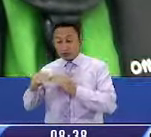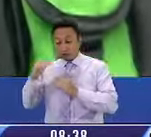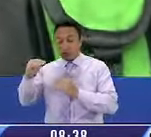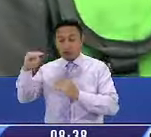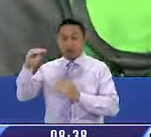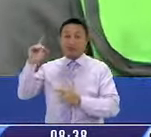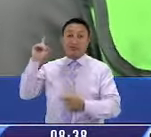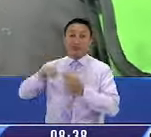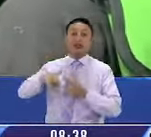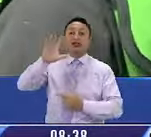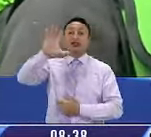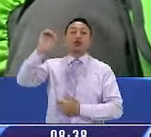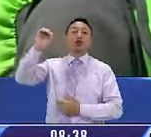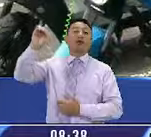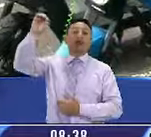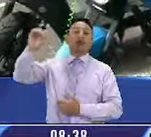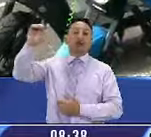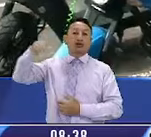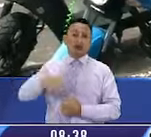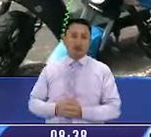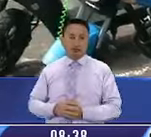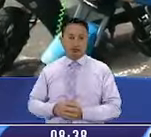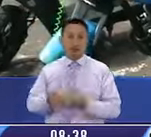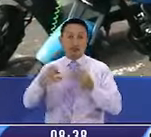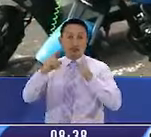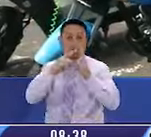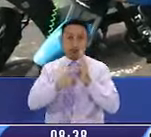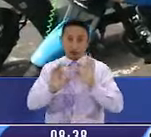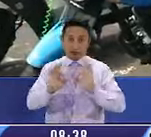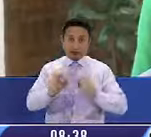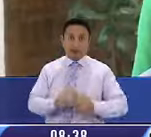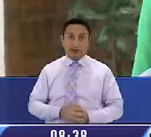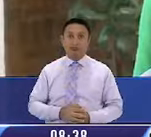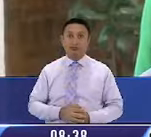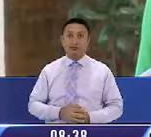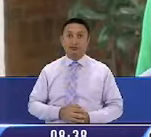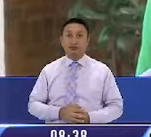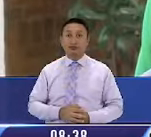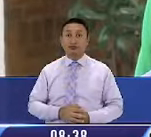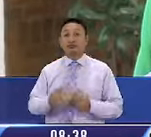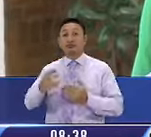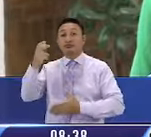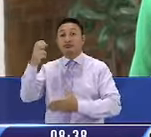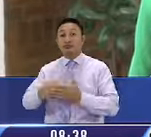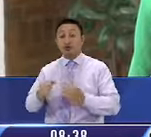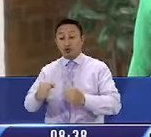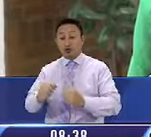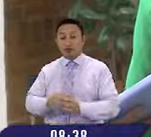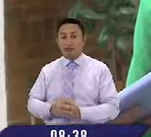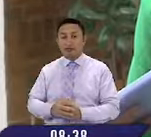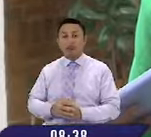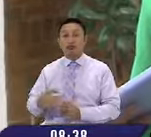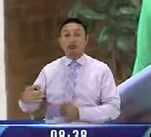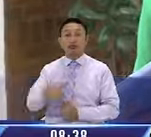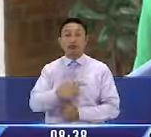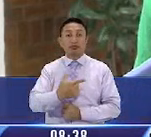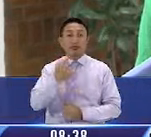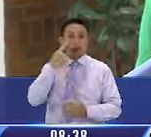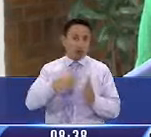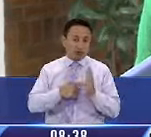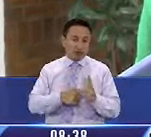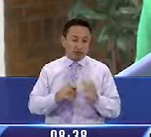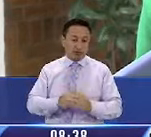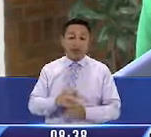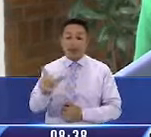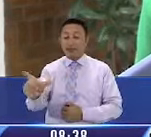un 50%, si no cumplen con las disposiciones. Las sanciones graves incluyen no tener